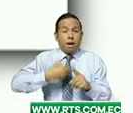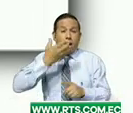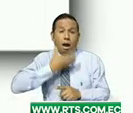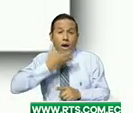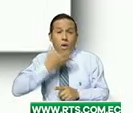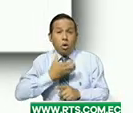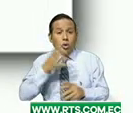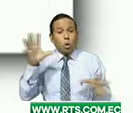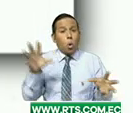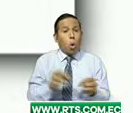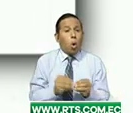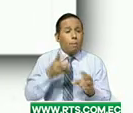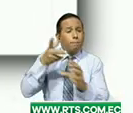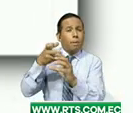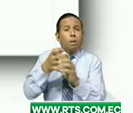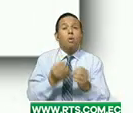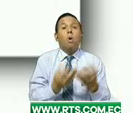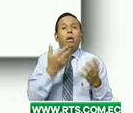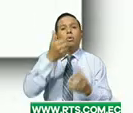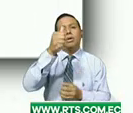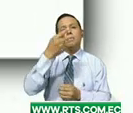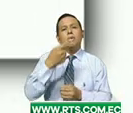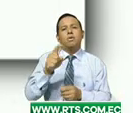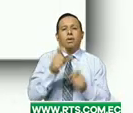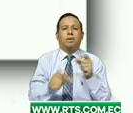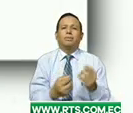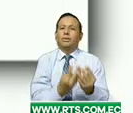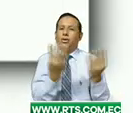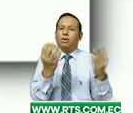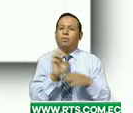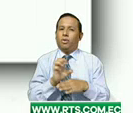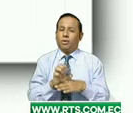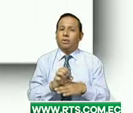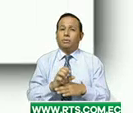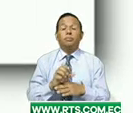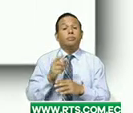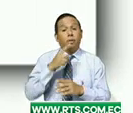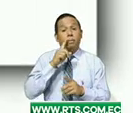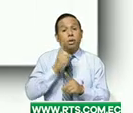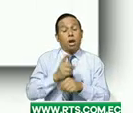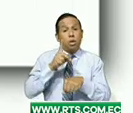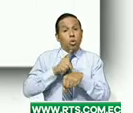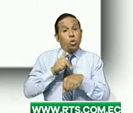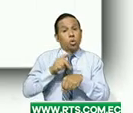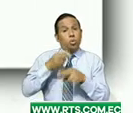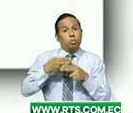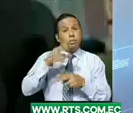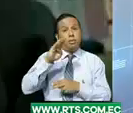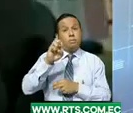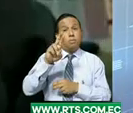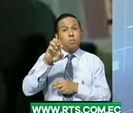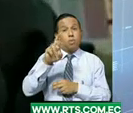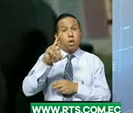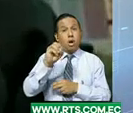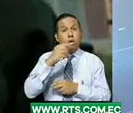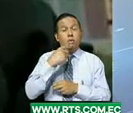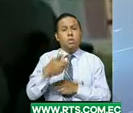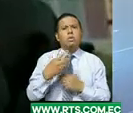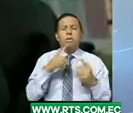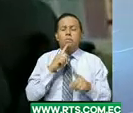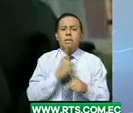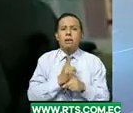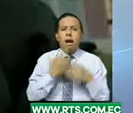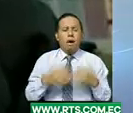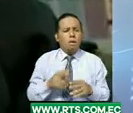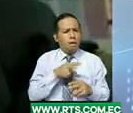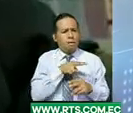Así lo anunció el vicepresidente Alfredo Borrero, y desde el punto de vista médico son noticias alentadoras. Obviamente se